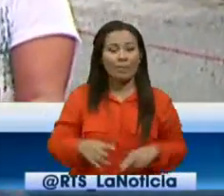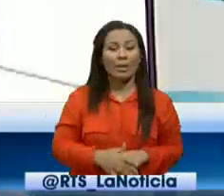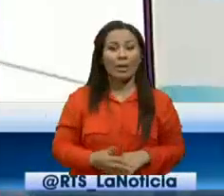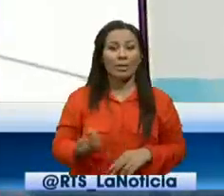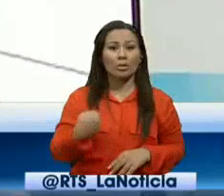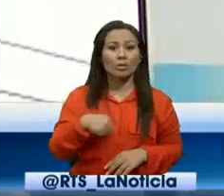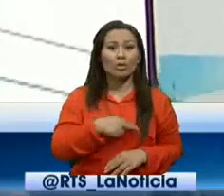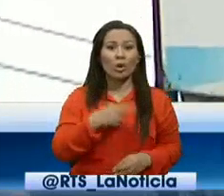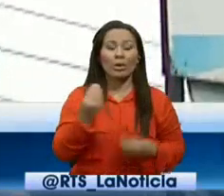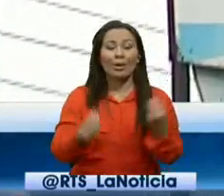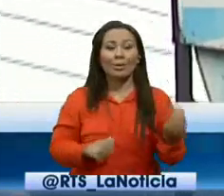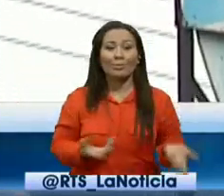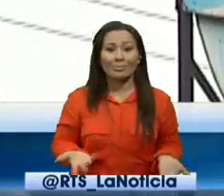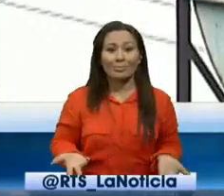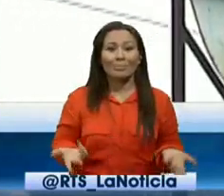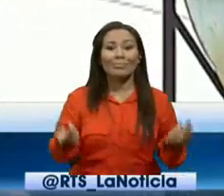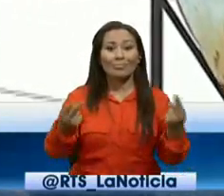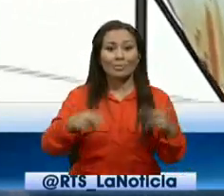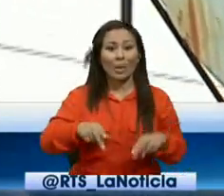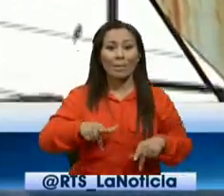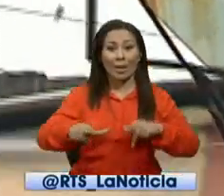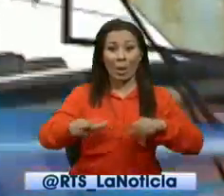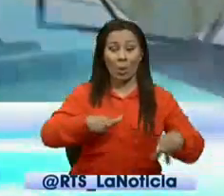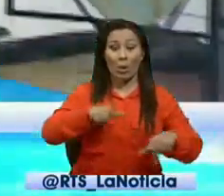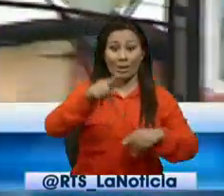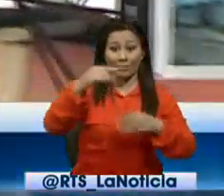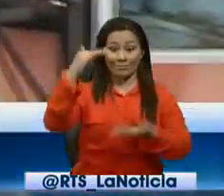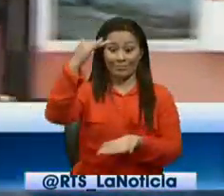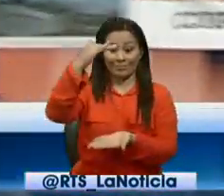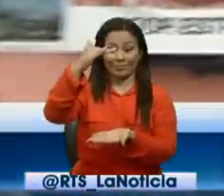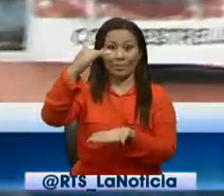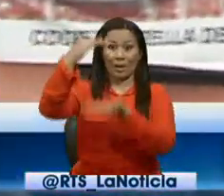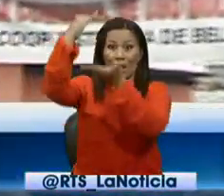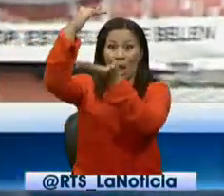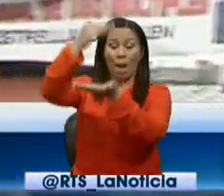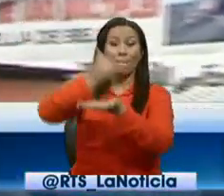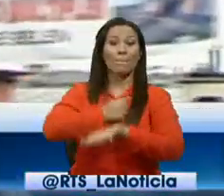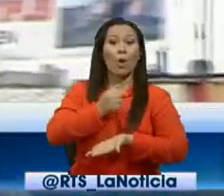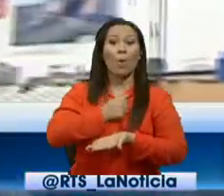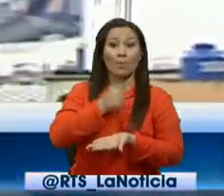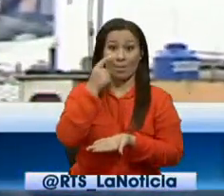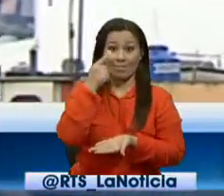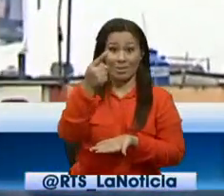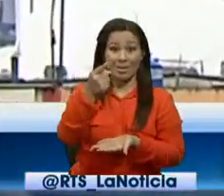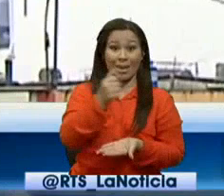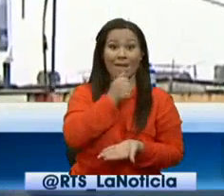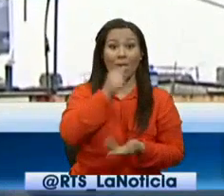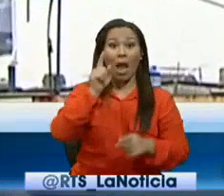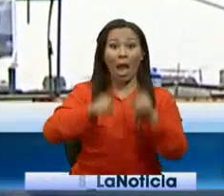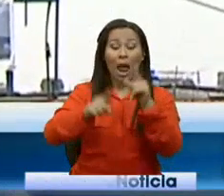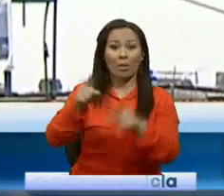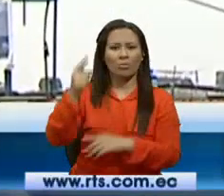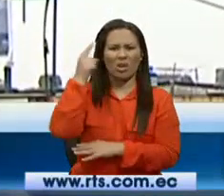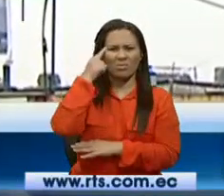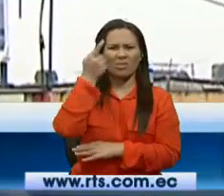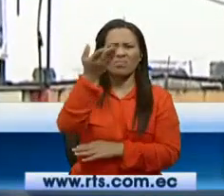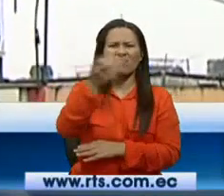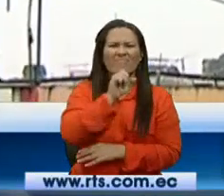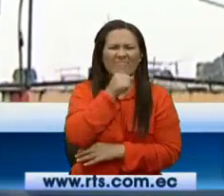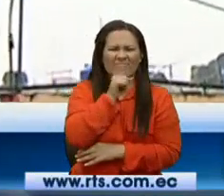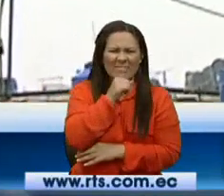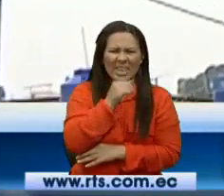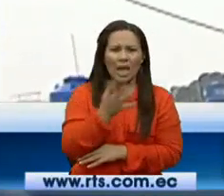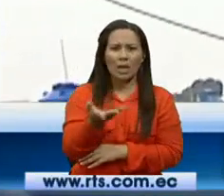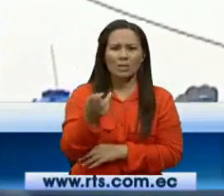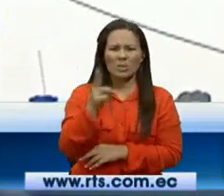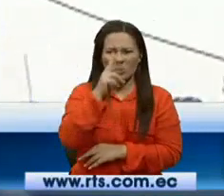agua. Inclusive en el sector hay un tanque elevado propiedad de Interagua que algunos vecinos consideran obsoleto,